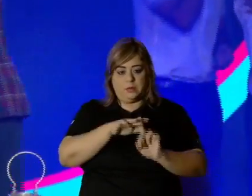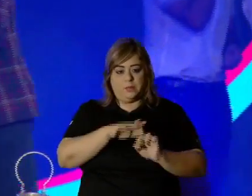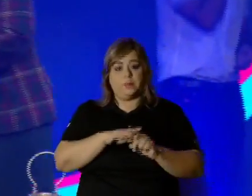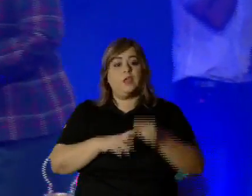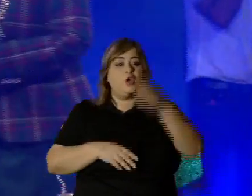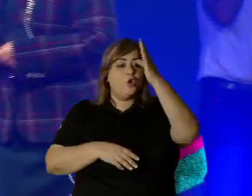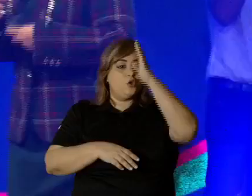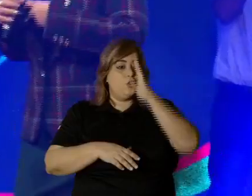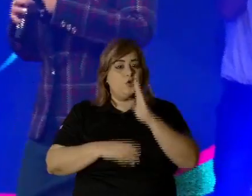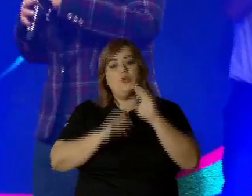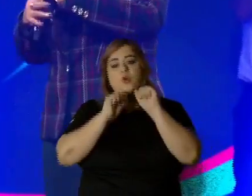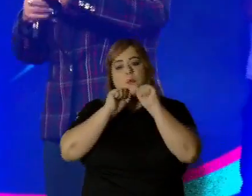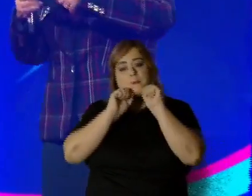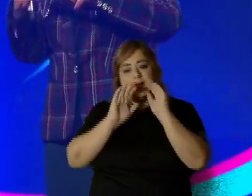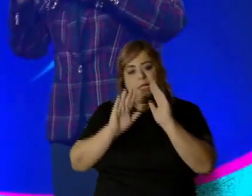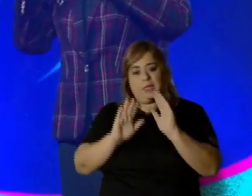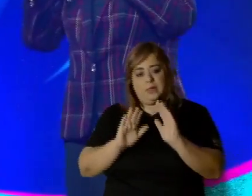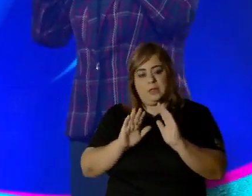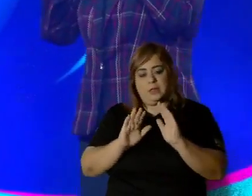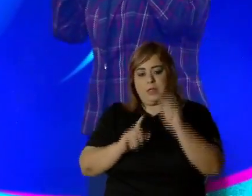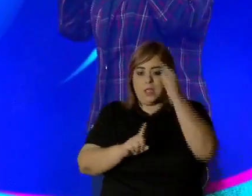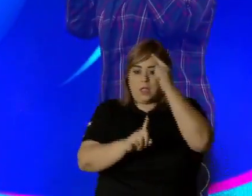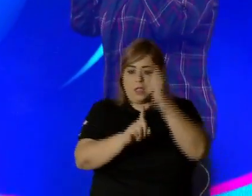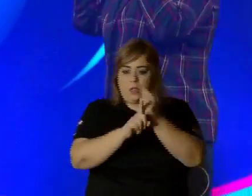bendiga. Mientras nos preparamos, sí. Hermano,